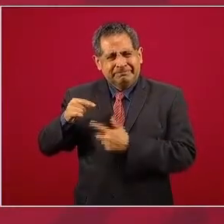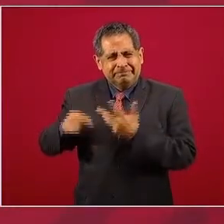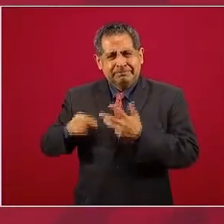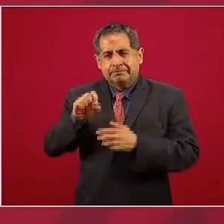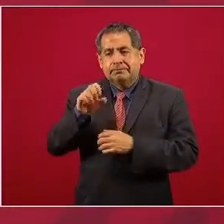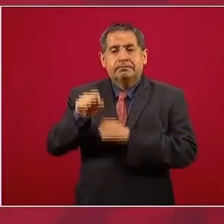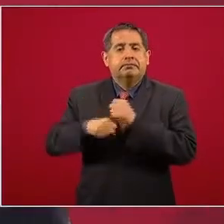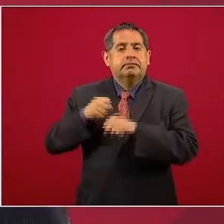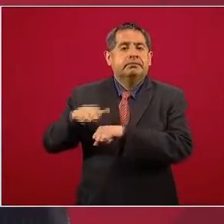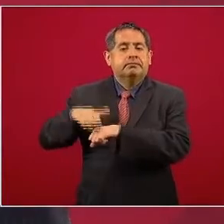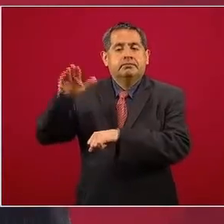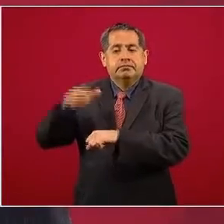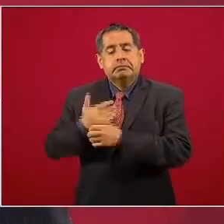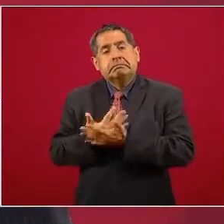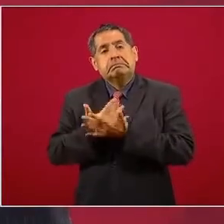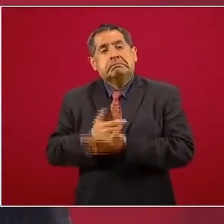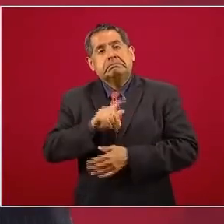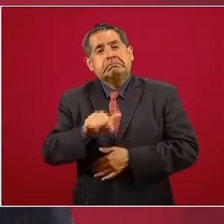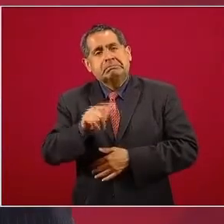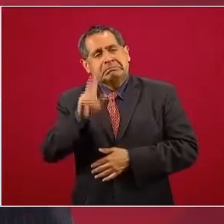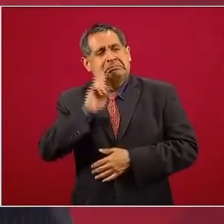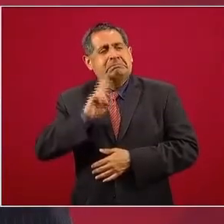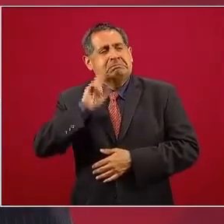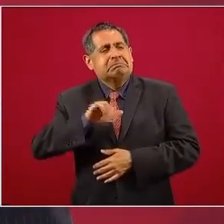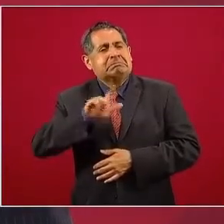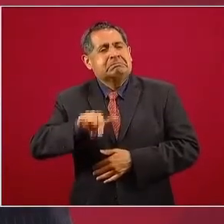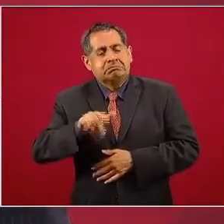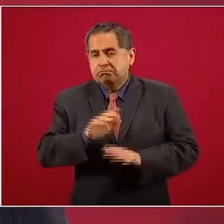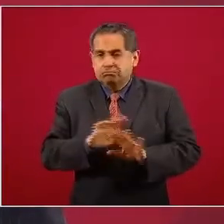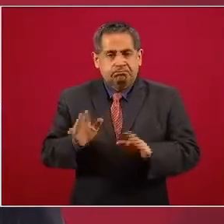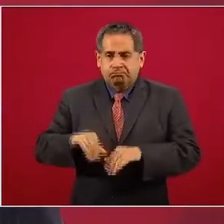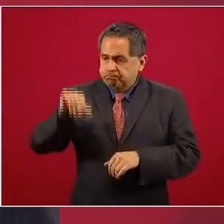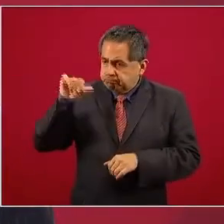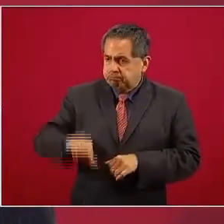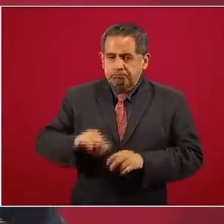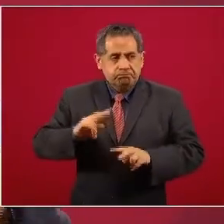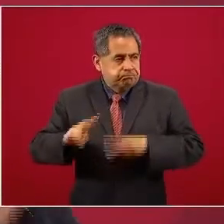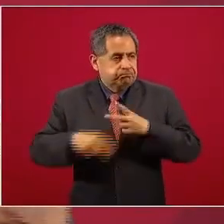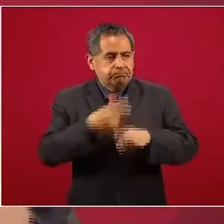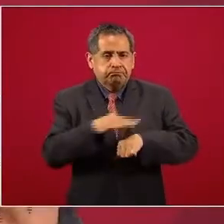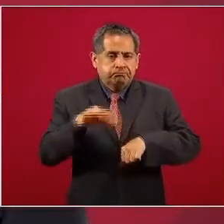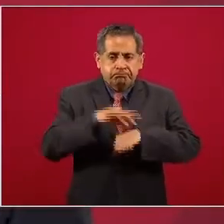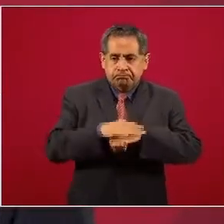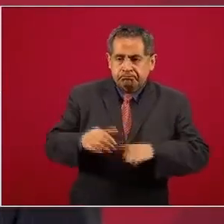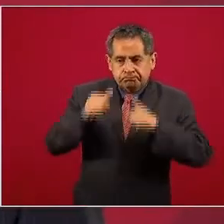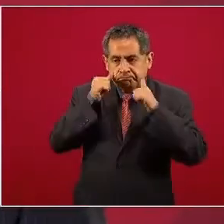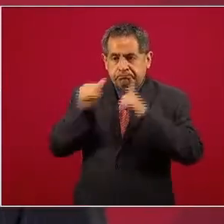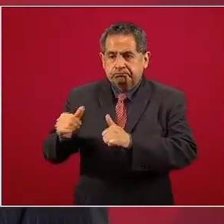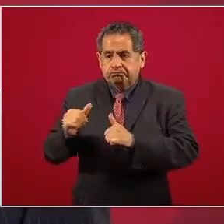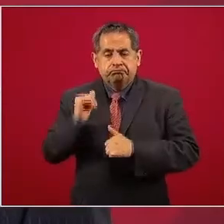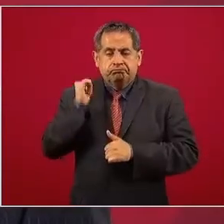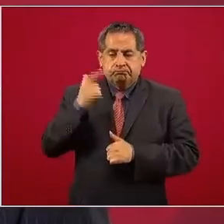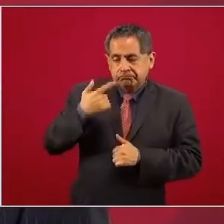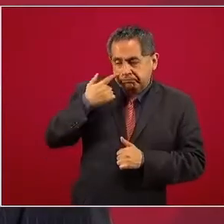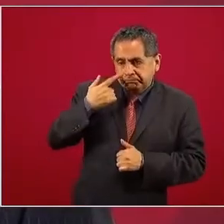más de 60 años, no se espere, acuda a consulta y se le valorará si